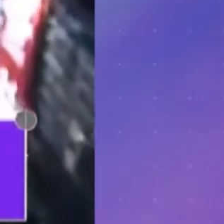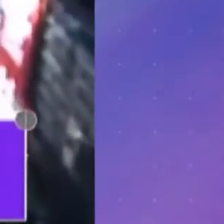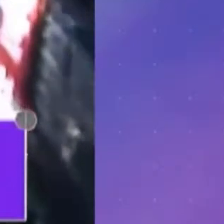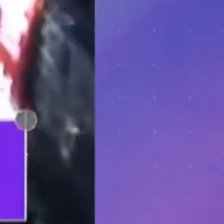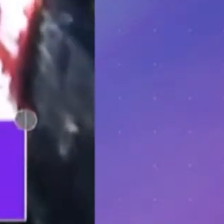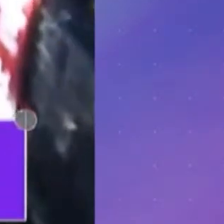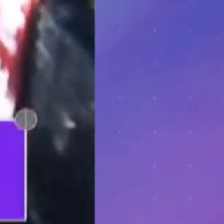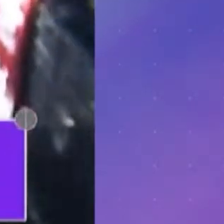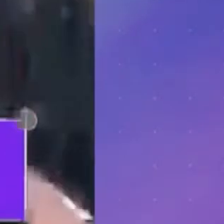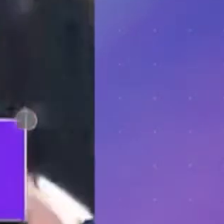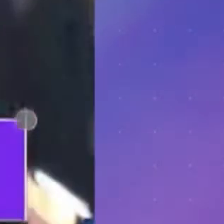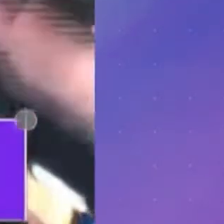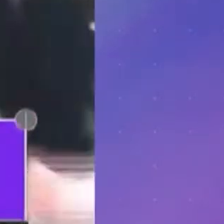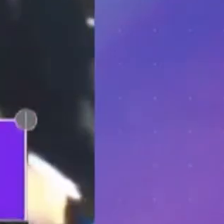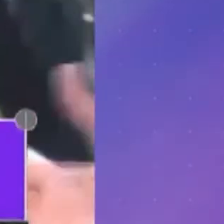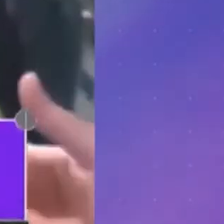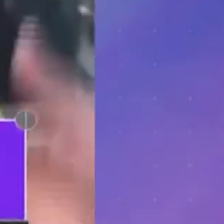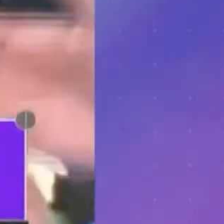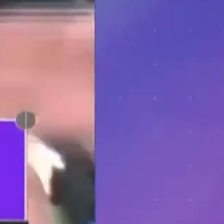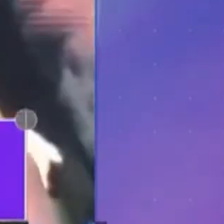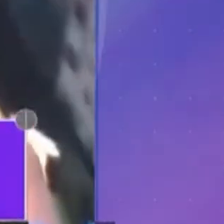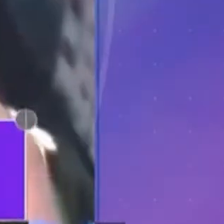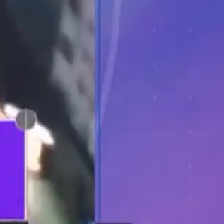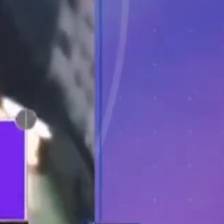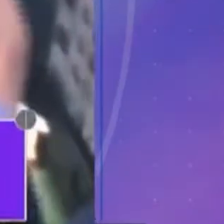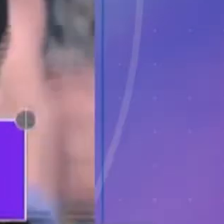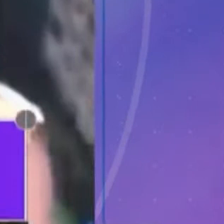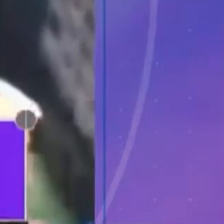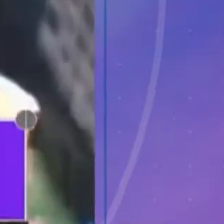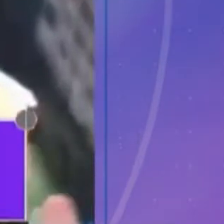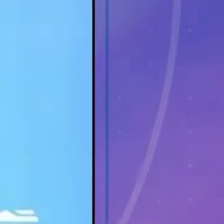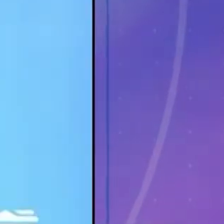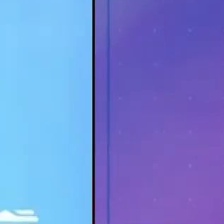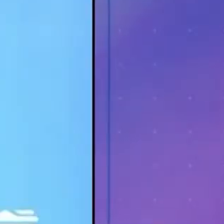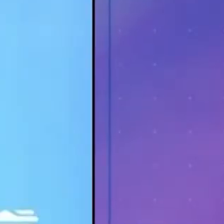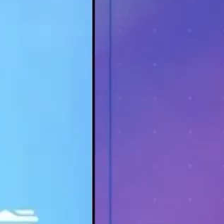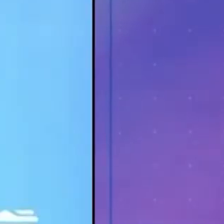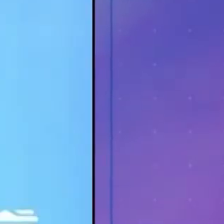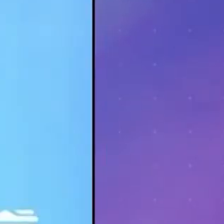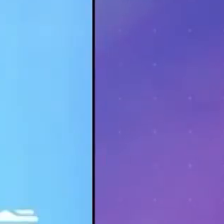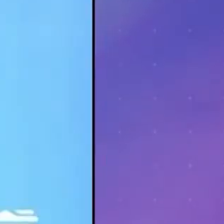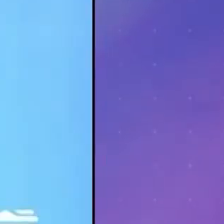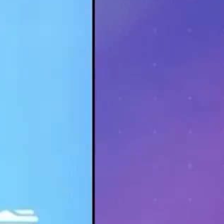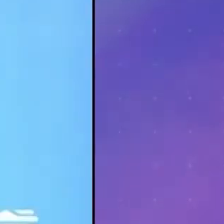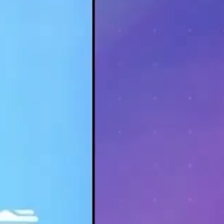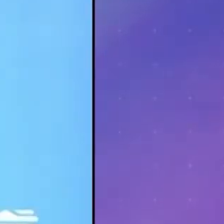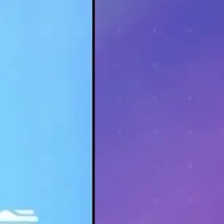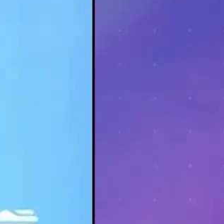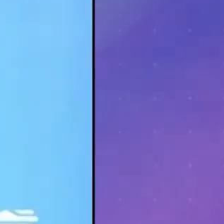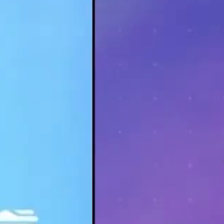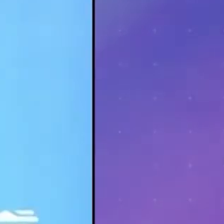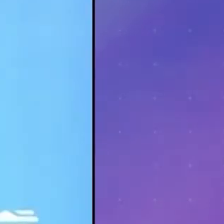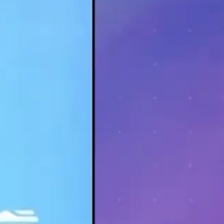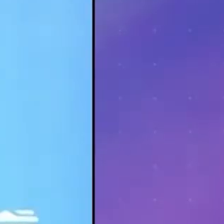argentinos y la confianza de aquellos que nos prestan la plata para cruzar el puente hacia el equilibrio fiscal. Le damos garantías de que le vamos a poder devolver el dinero